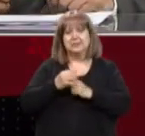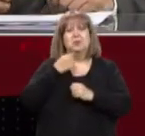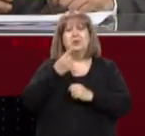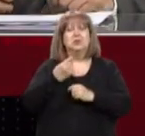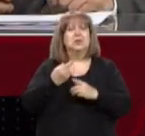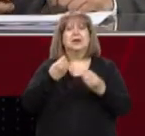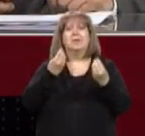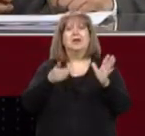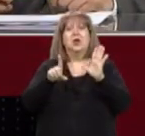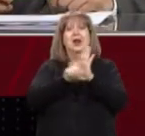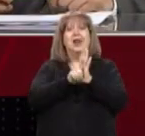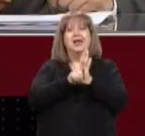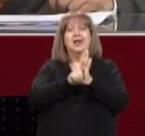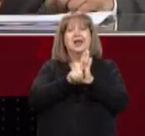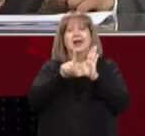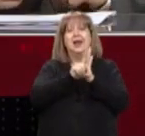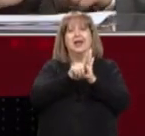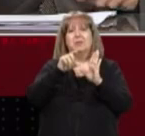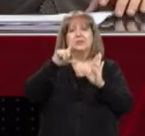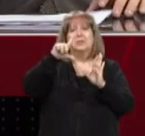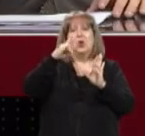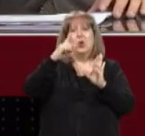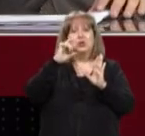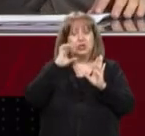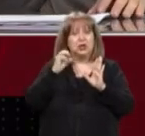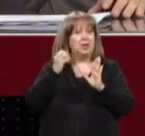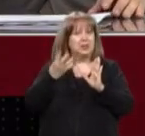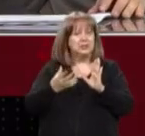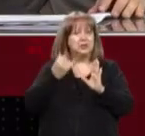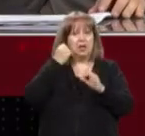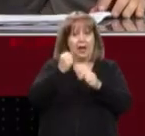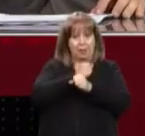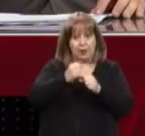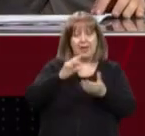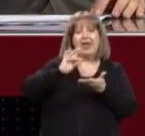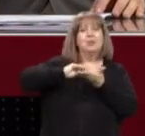Lucio? La ley Lucio fue aprobada en diputados